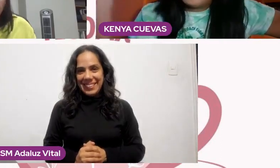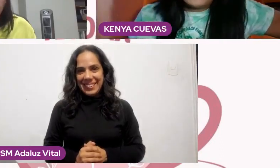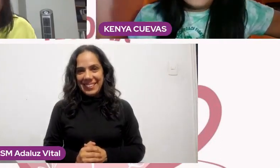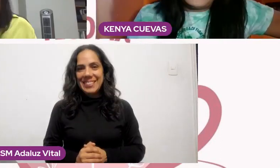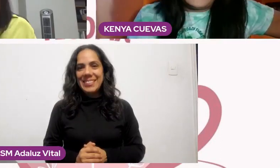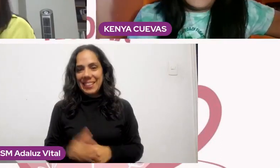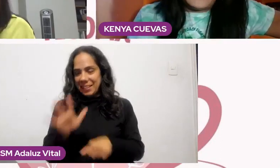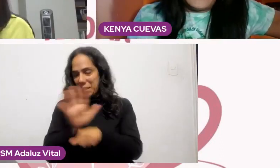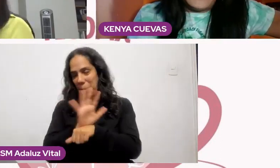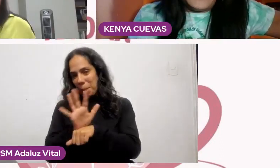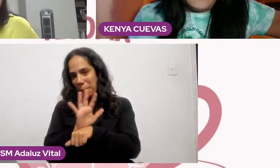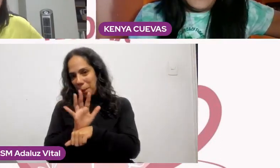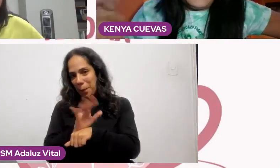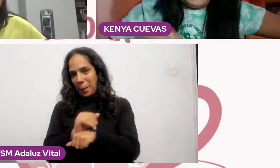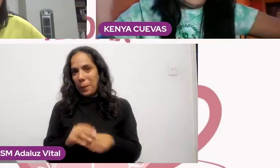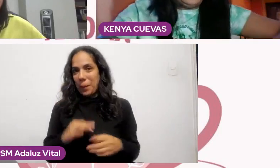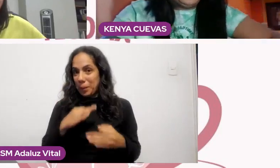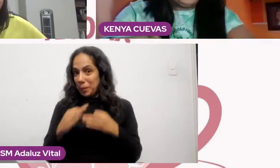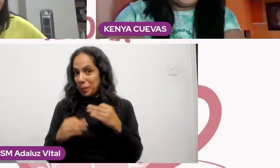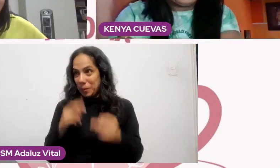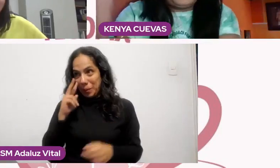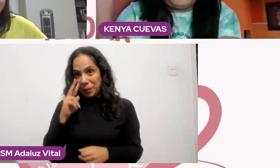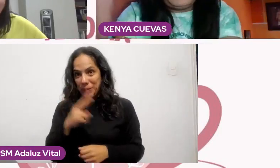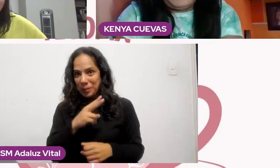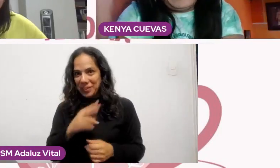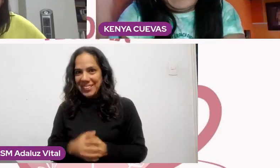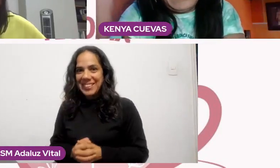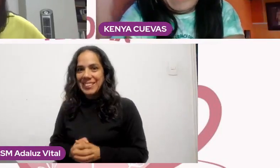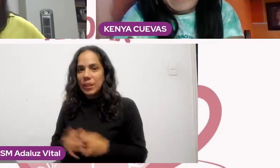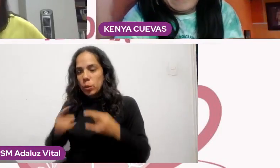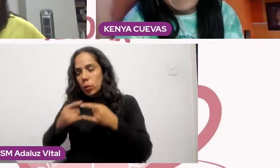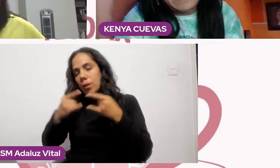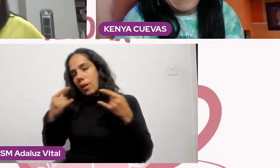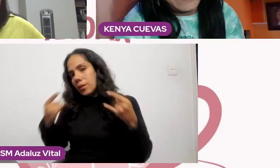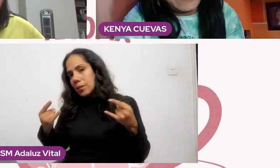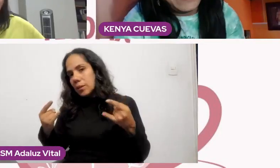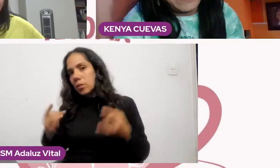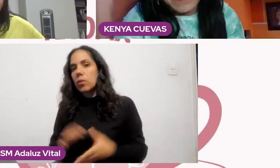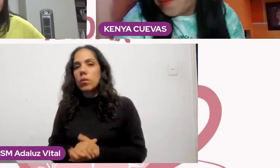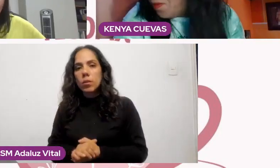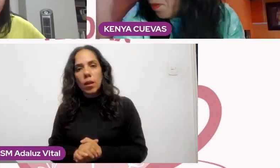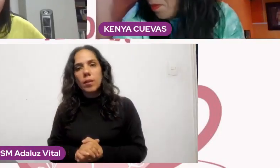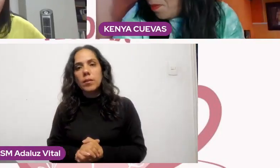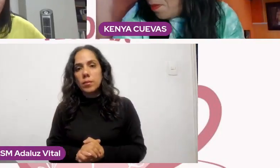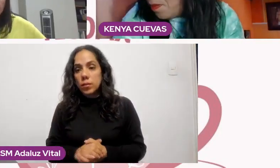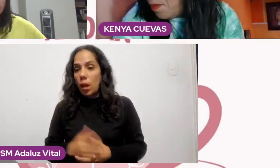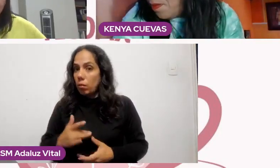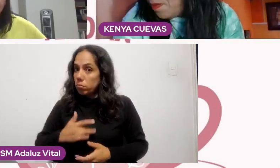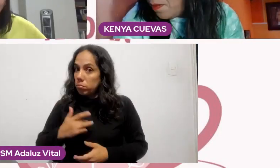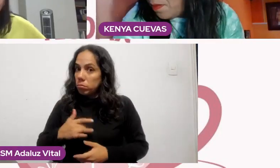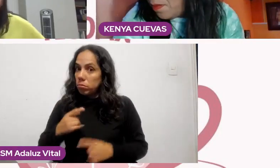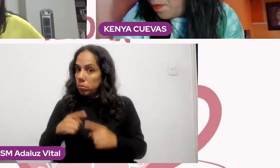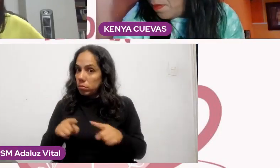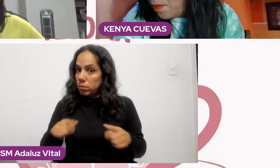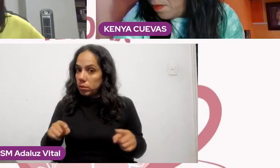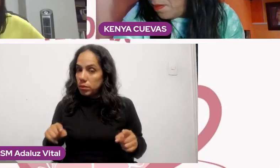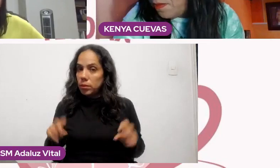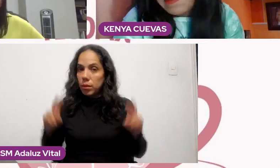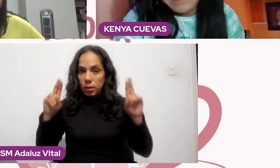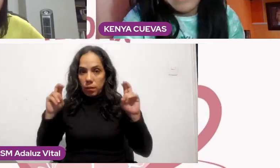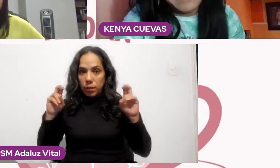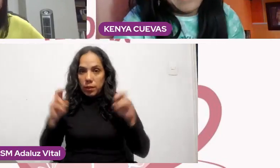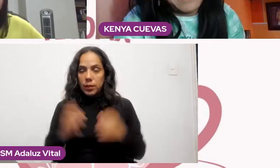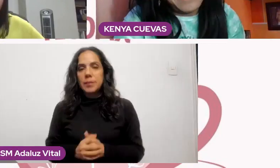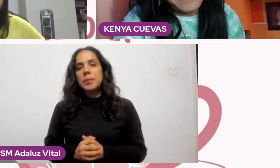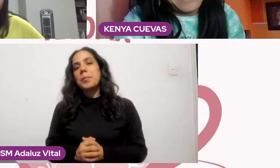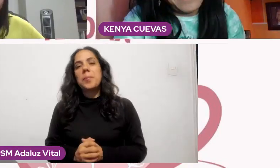película, bueno, pues todo esto que se llevó y esta historia, como dices, pues para seguir sensibilizando sobre el tema. Aquí comenta,